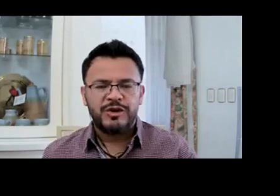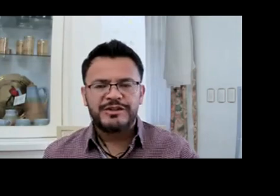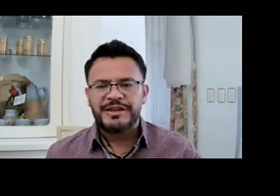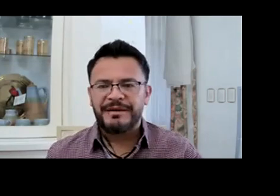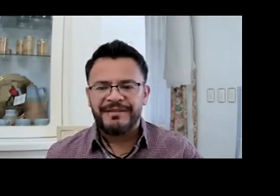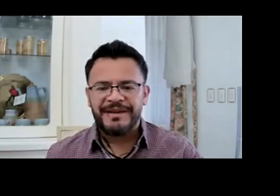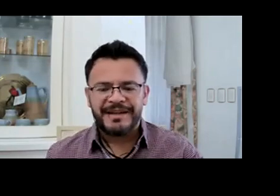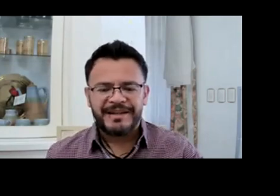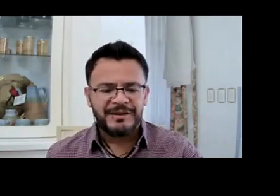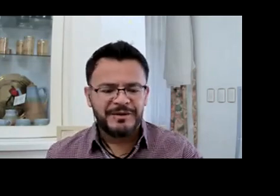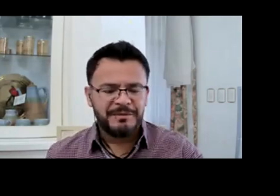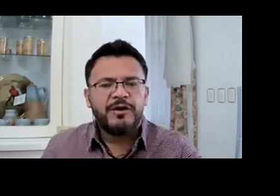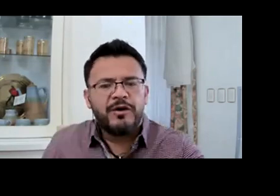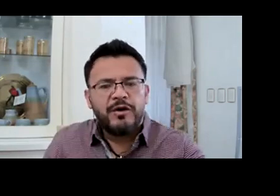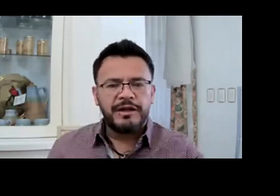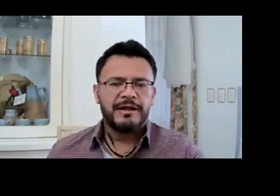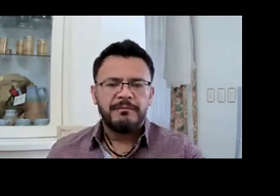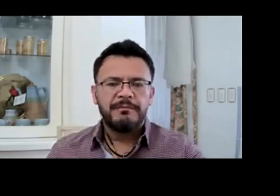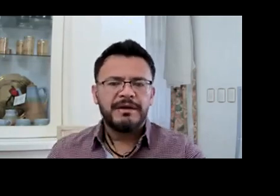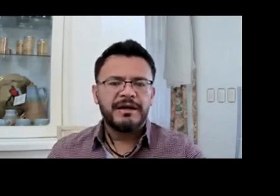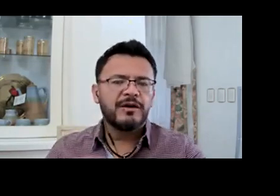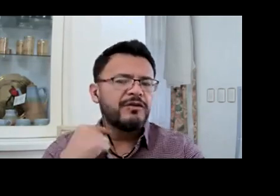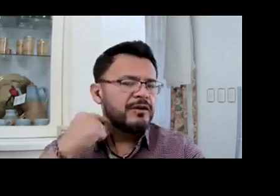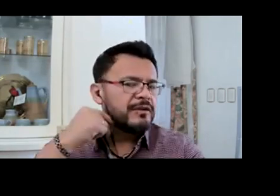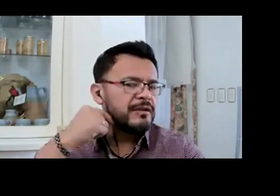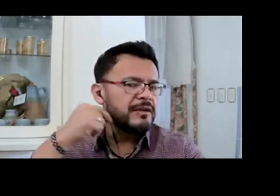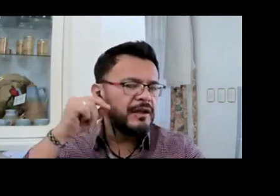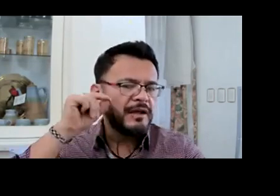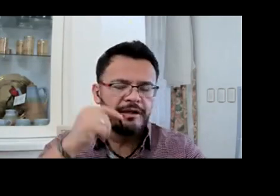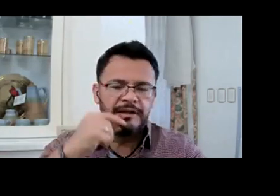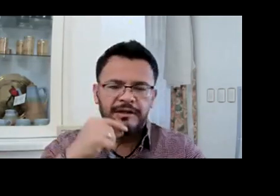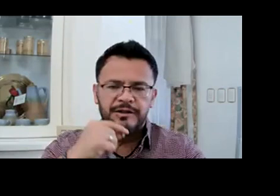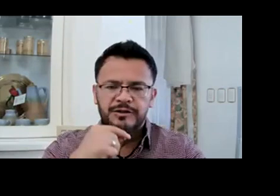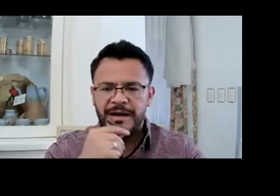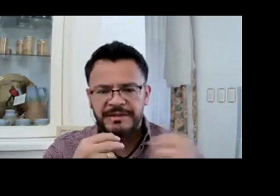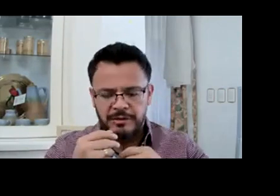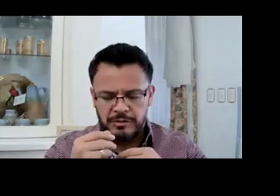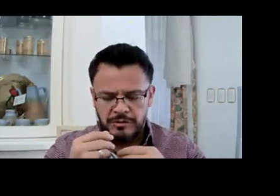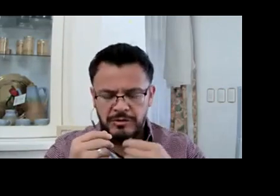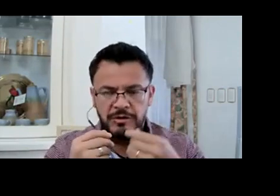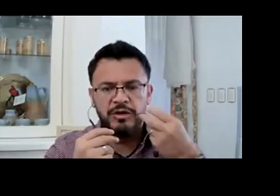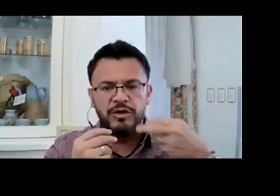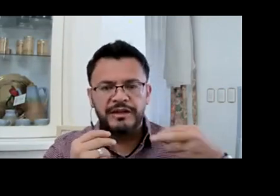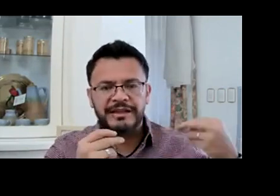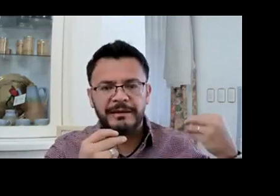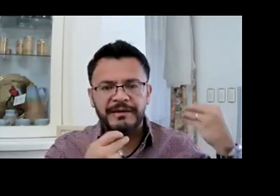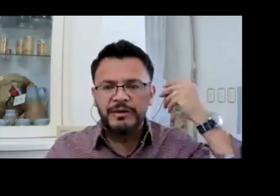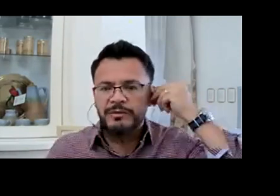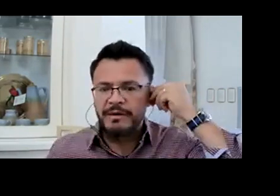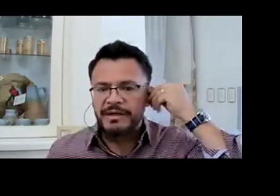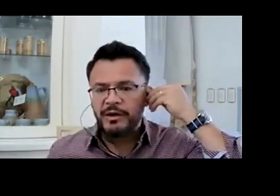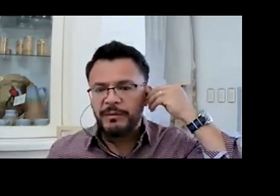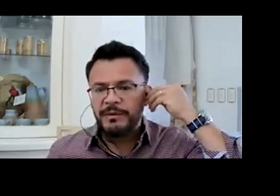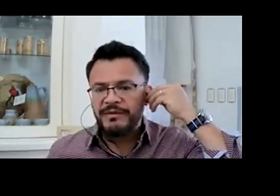el sonido perfecto. Traigo hoy micrófono de solapa y a veces no detecta bien el audio, entonces